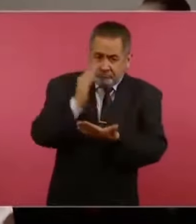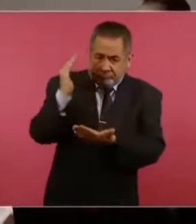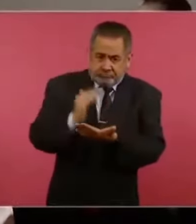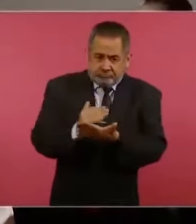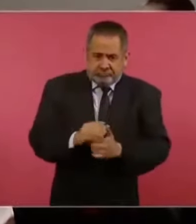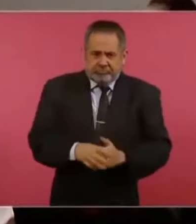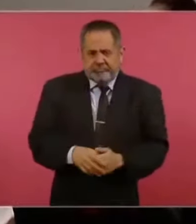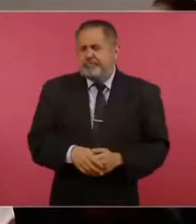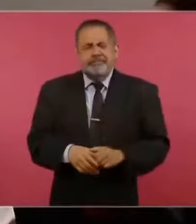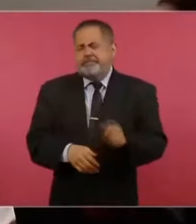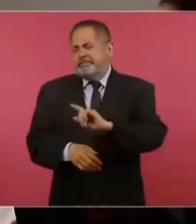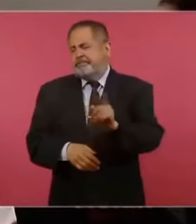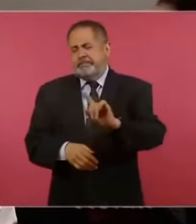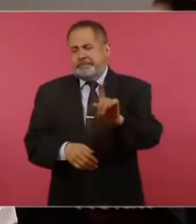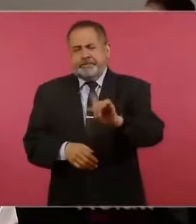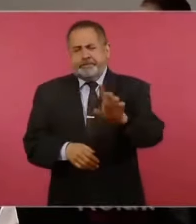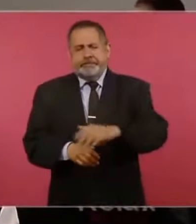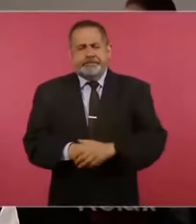Se